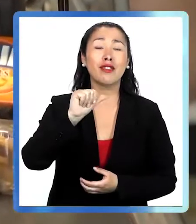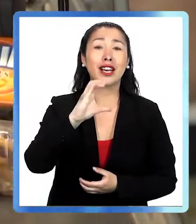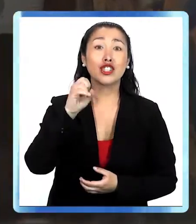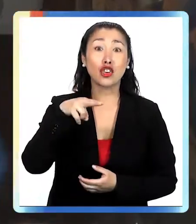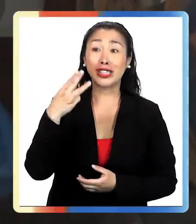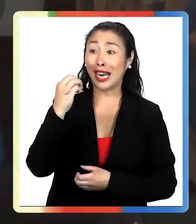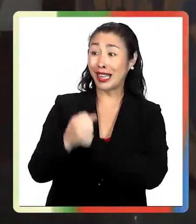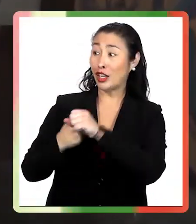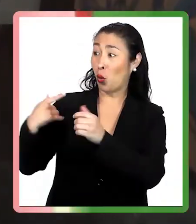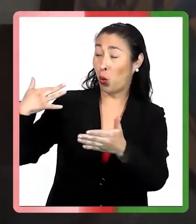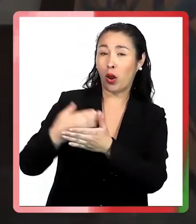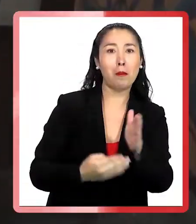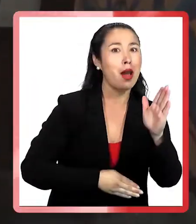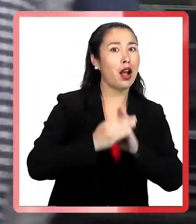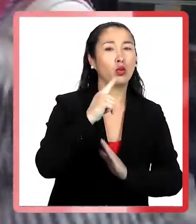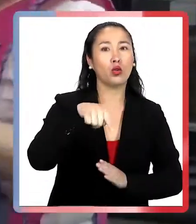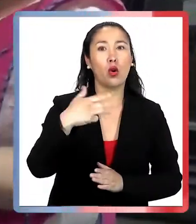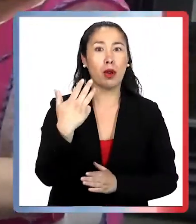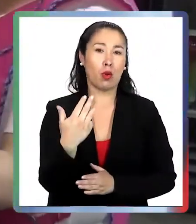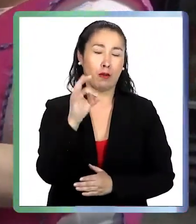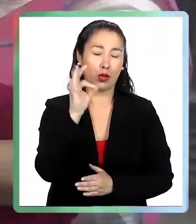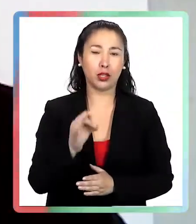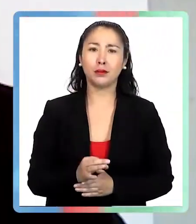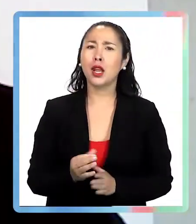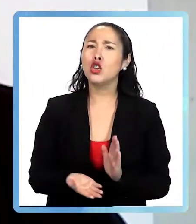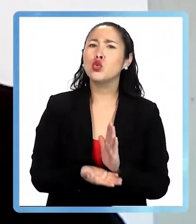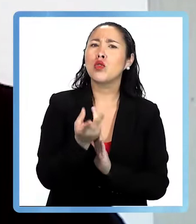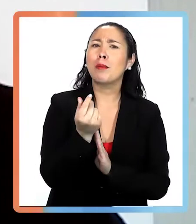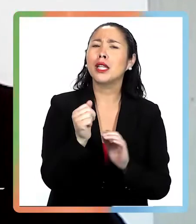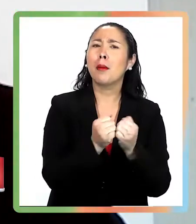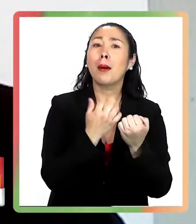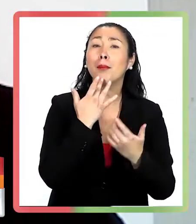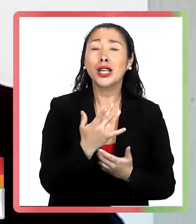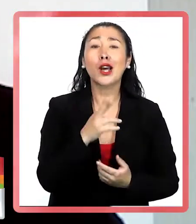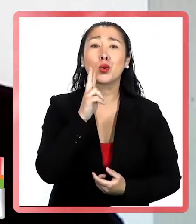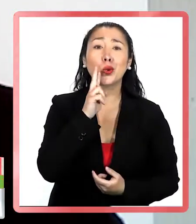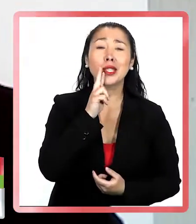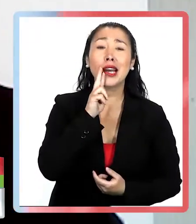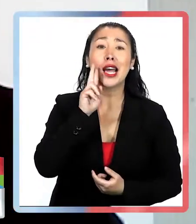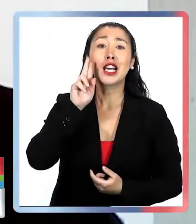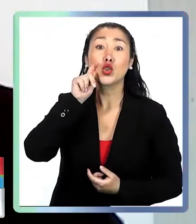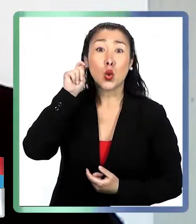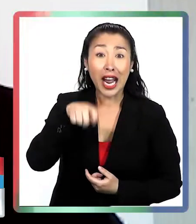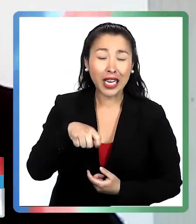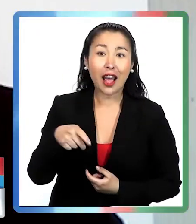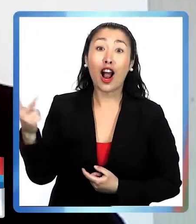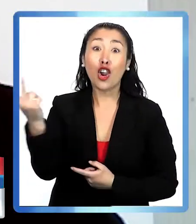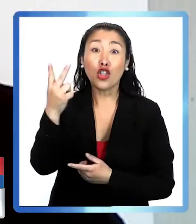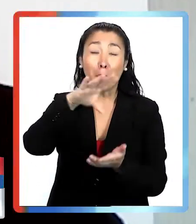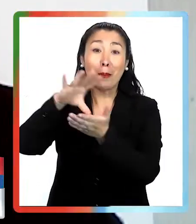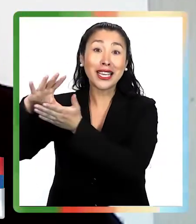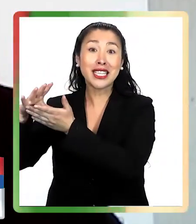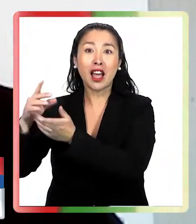en 30 años. El alza del pan se explica porque tanto Rusia como Ucrania son dos grandes exportadores de trigo